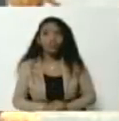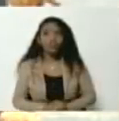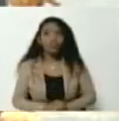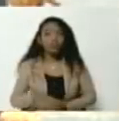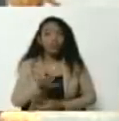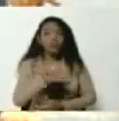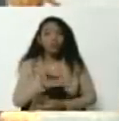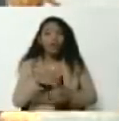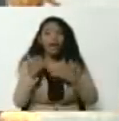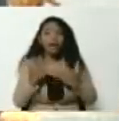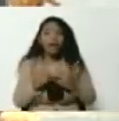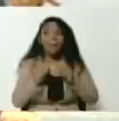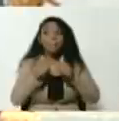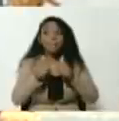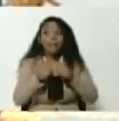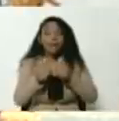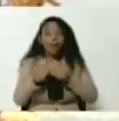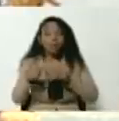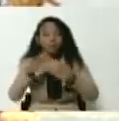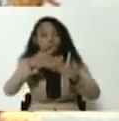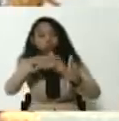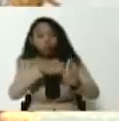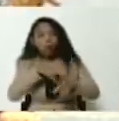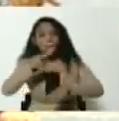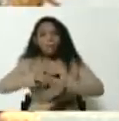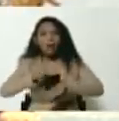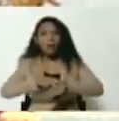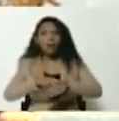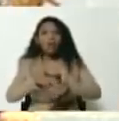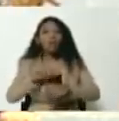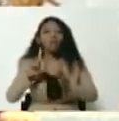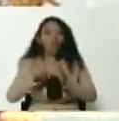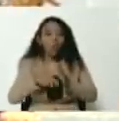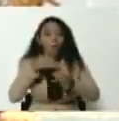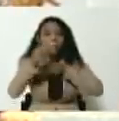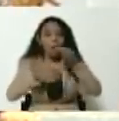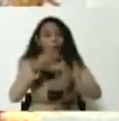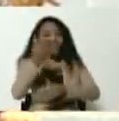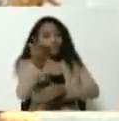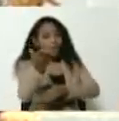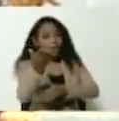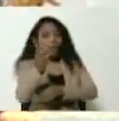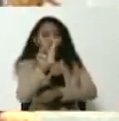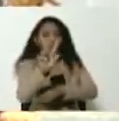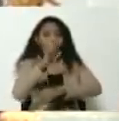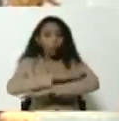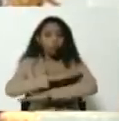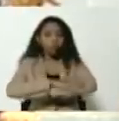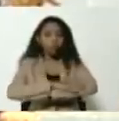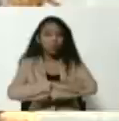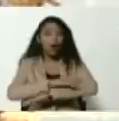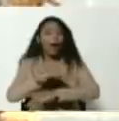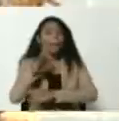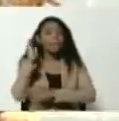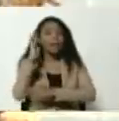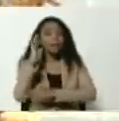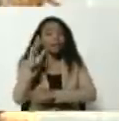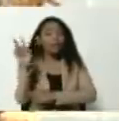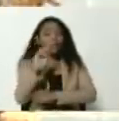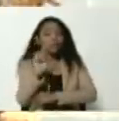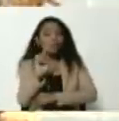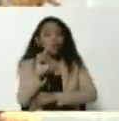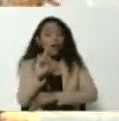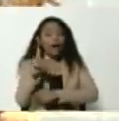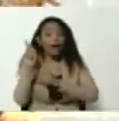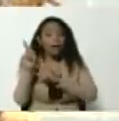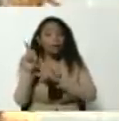donde ya empieza a aparecer la trama paraguaya. Y luego voy a comentar con ustedes dos acciones que va a tomar el Parlamento venezolano a raíz